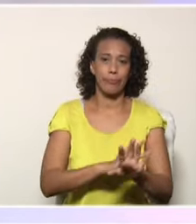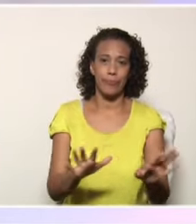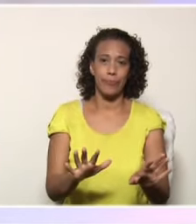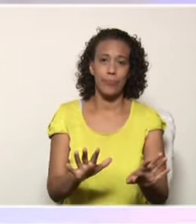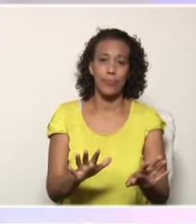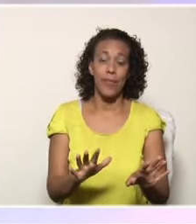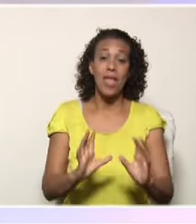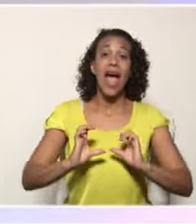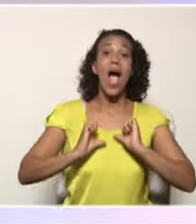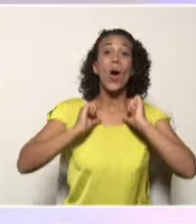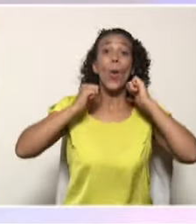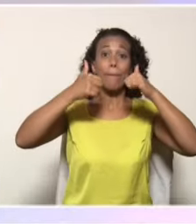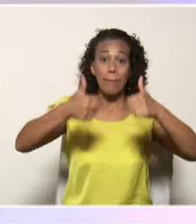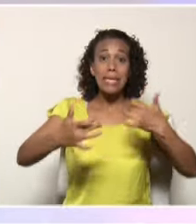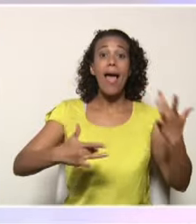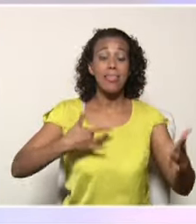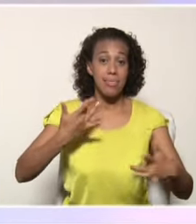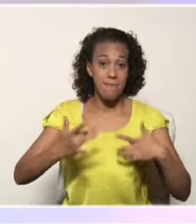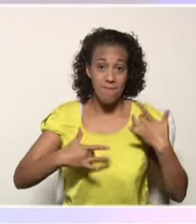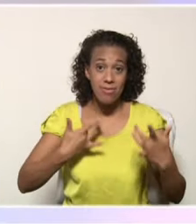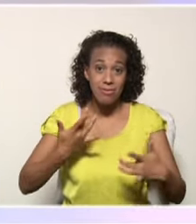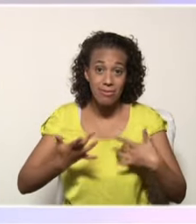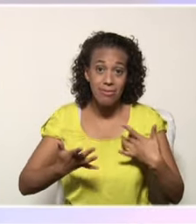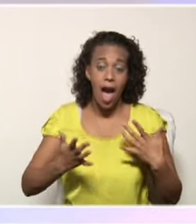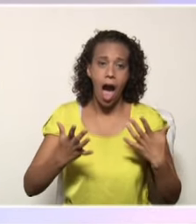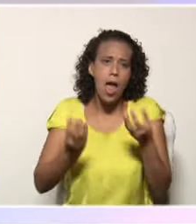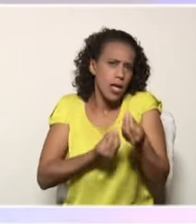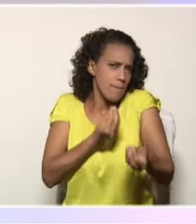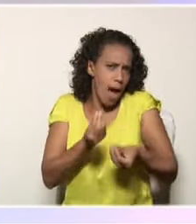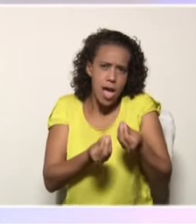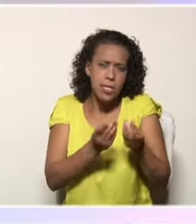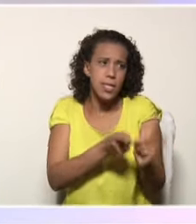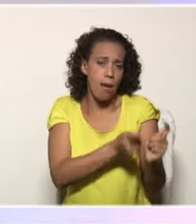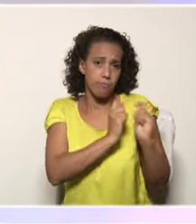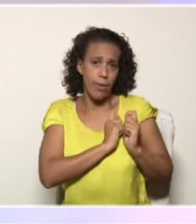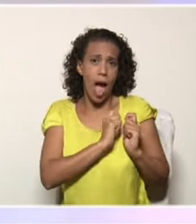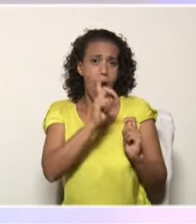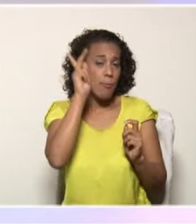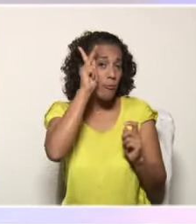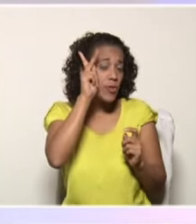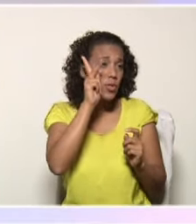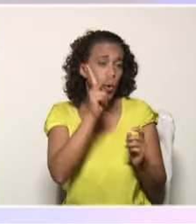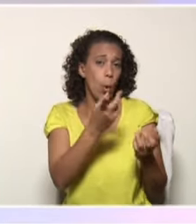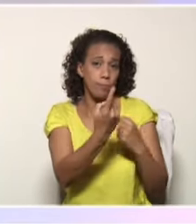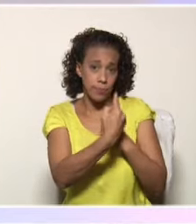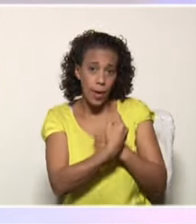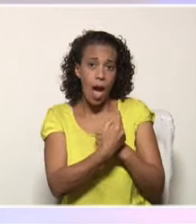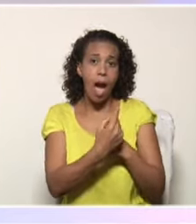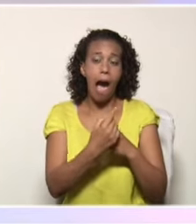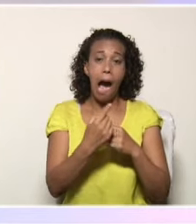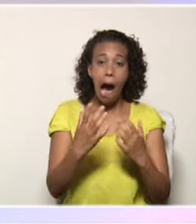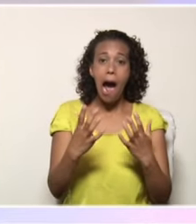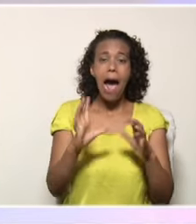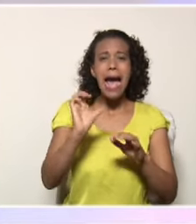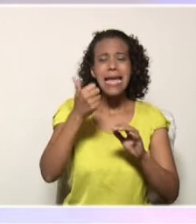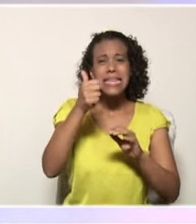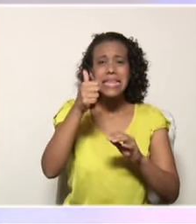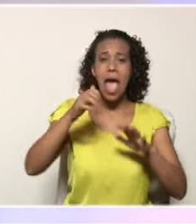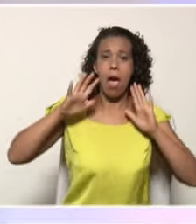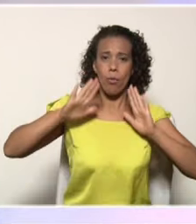Al momento de hacer la actividad deportiva o lo que va a ejecutar en ese momento, va a realizar 10 extensiones